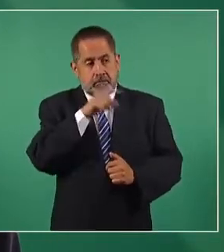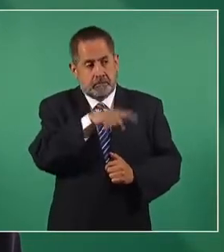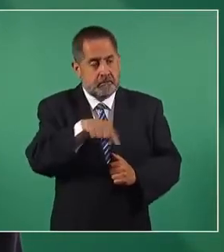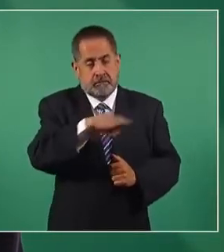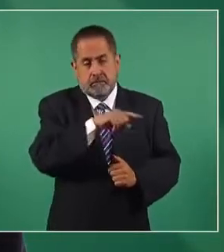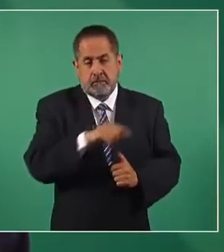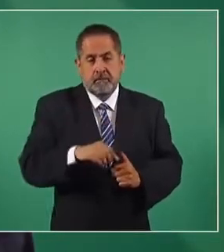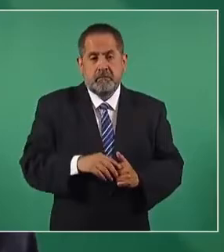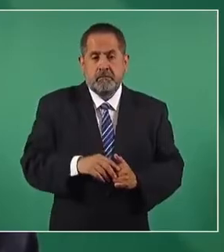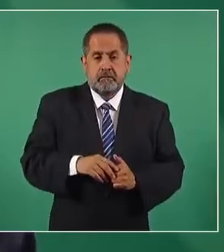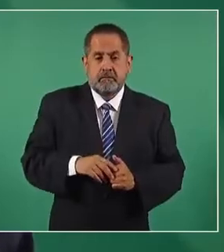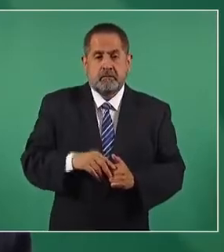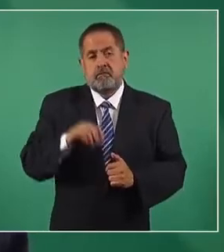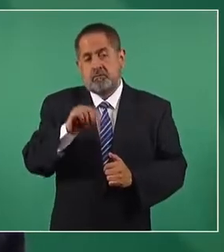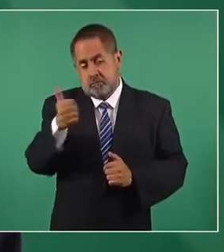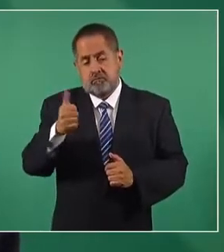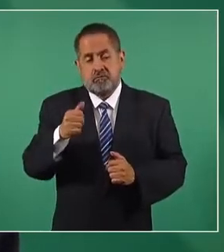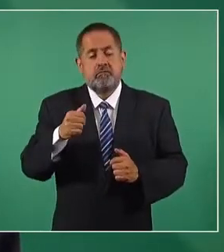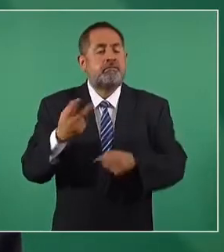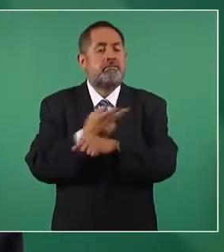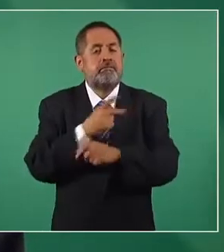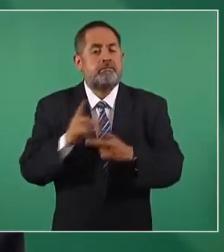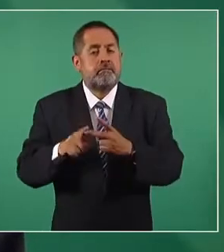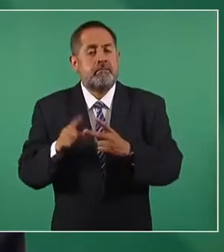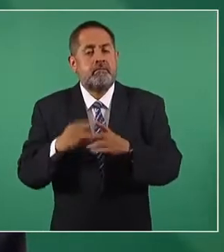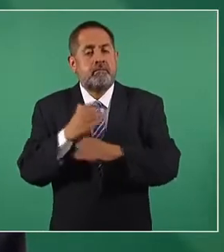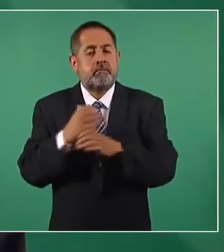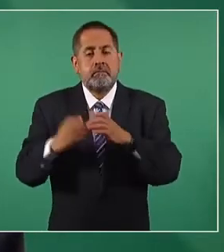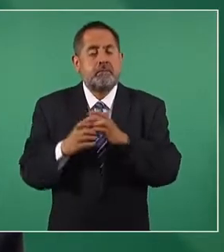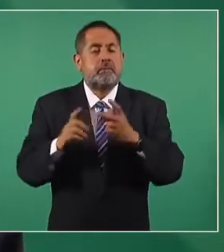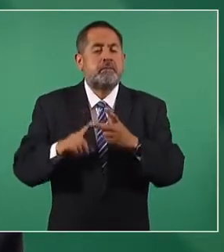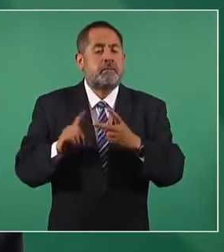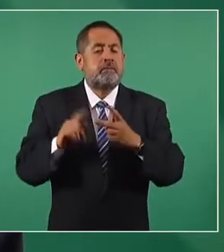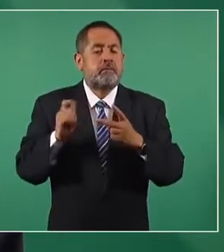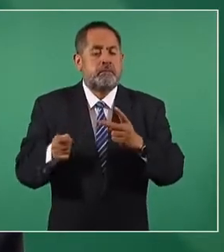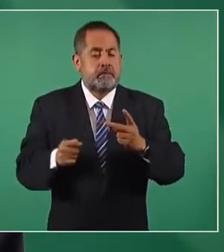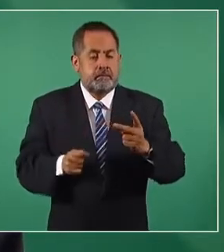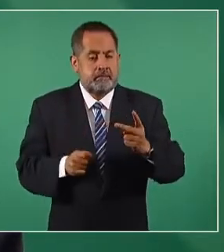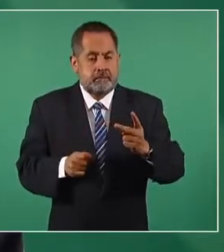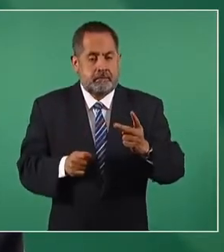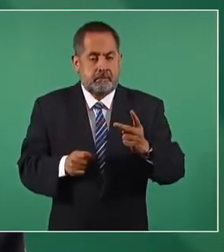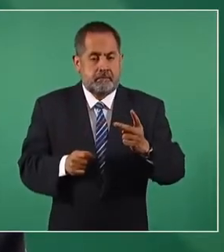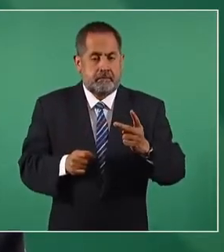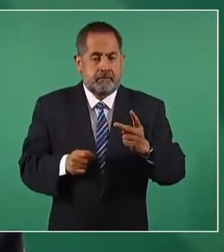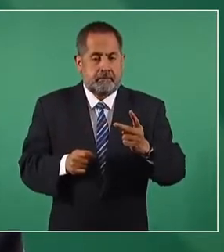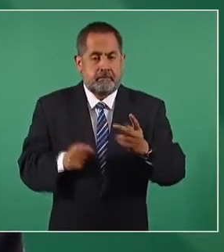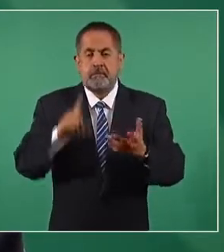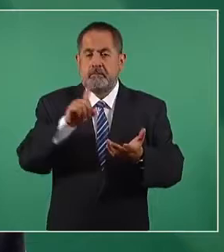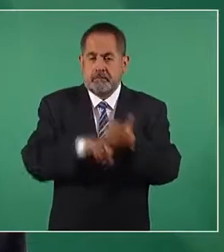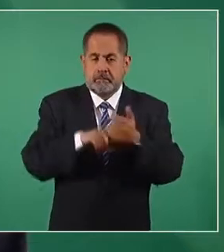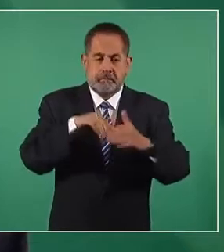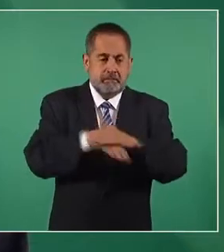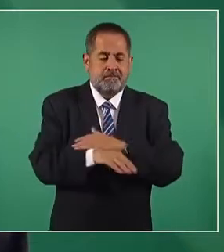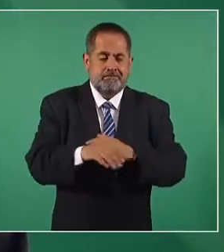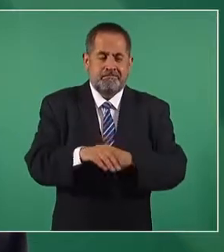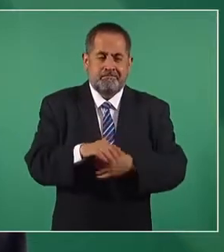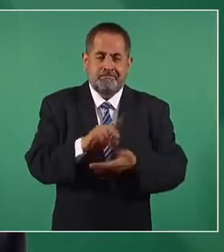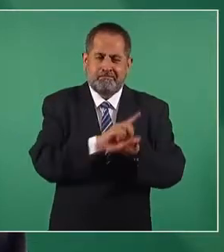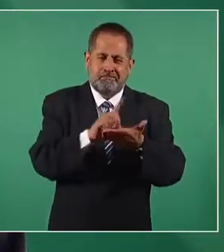y el otro hecho es la introducción del